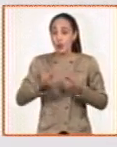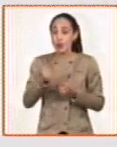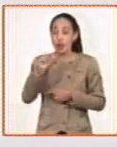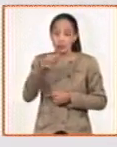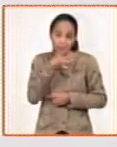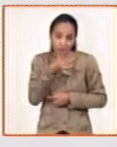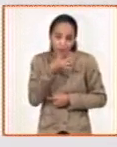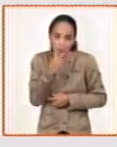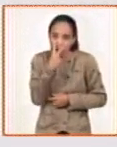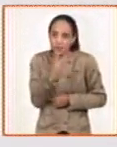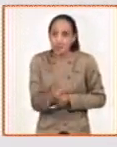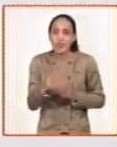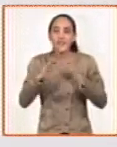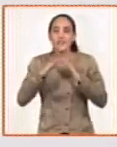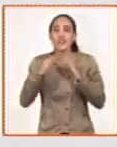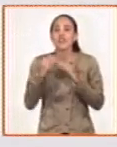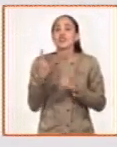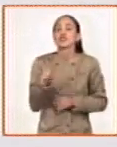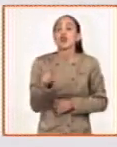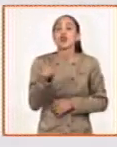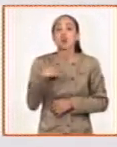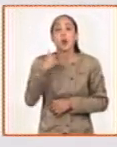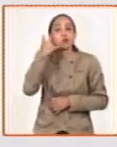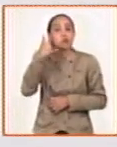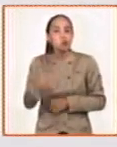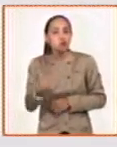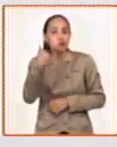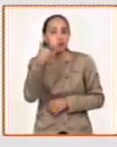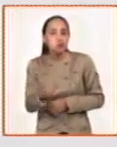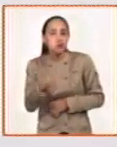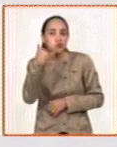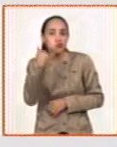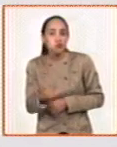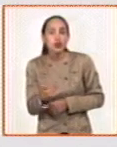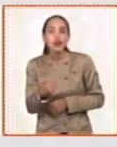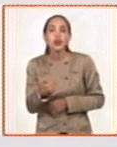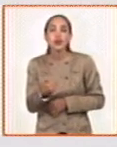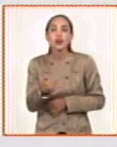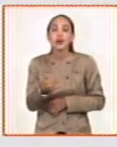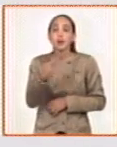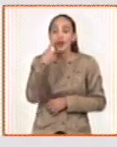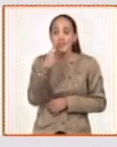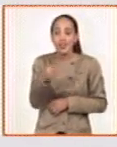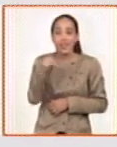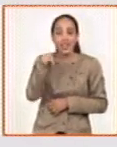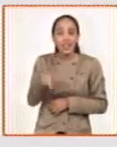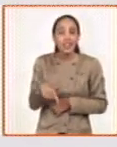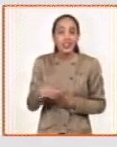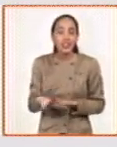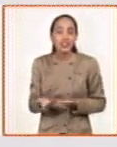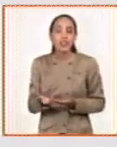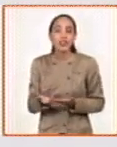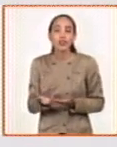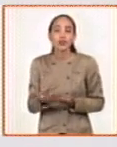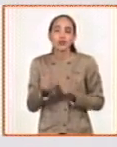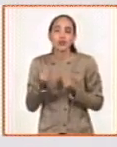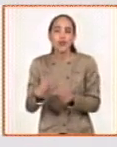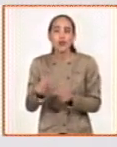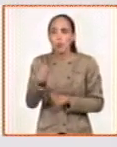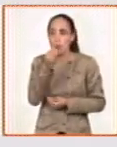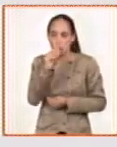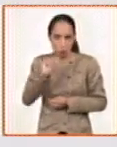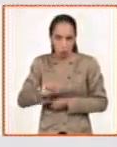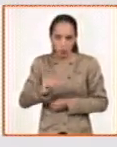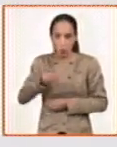estoy llamando a las personas para que en mi ausencia de allí le lleven un poquito de comida, que increíblemente